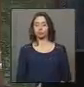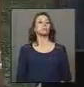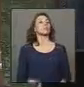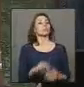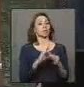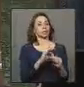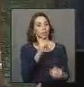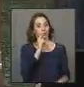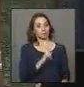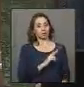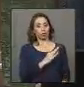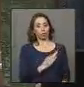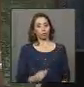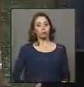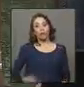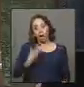Gracias, señor diputado. Ofrezco la palabra al diputado, señor...